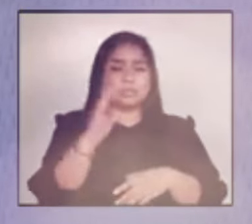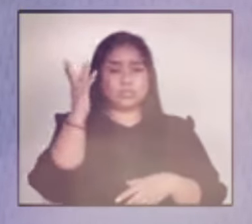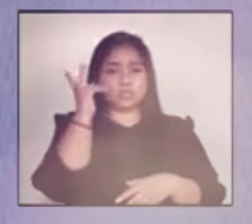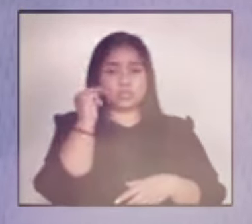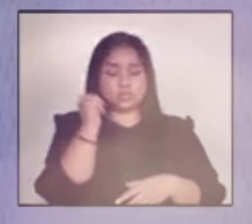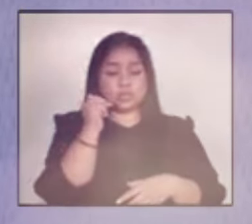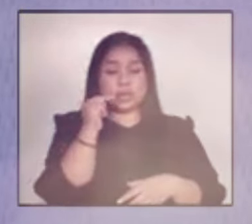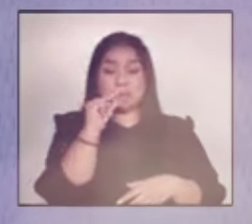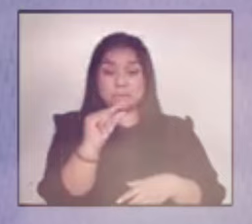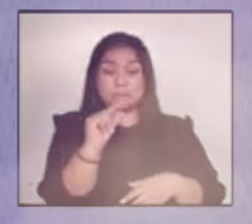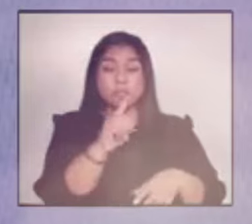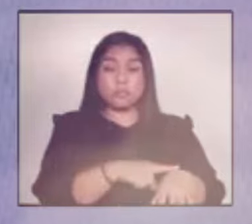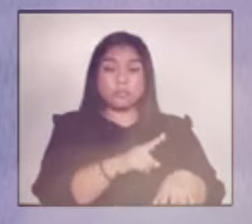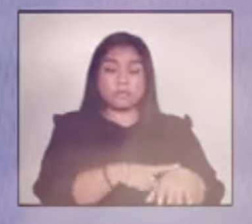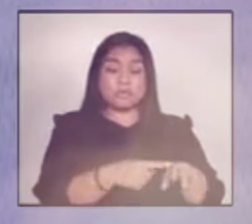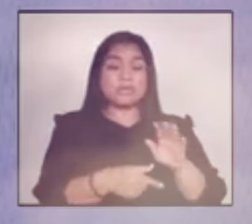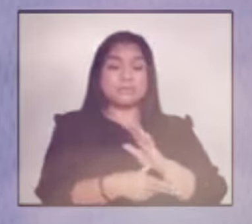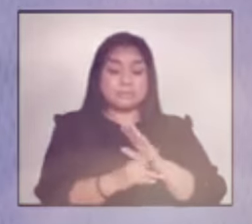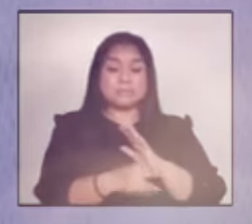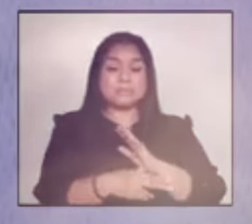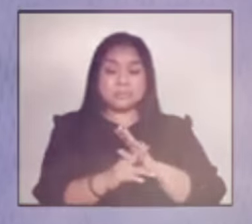pequeños momentos que se repiten cada día,